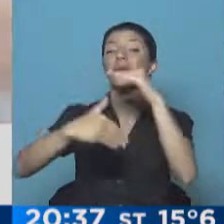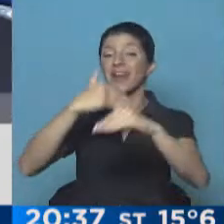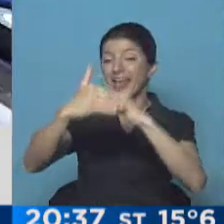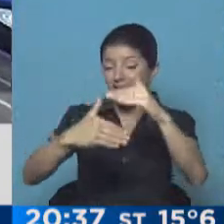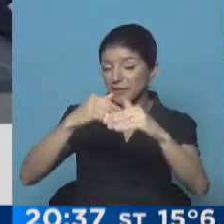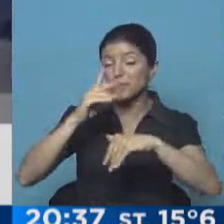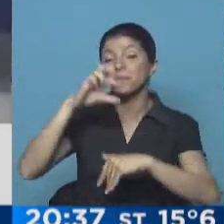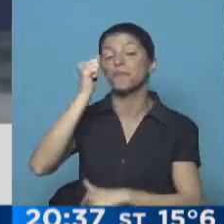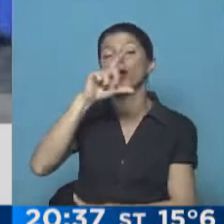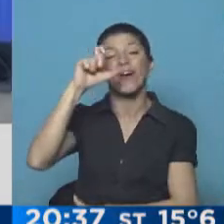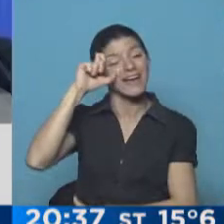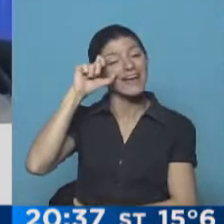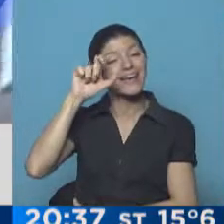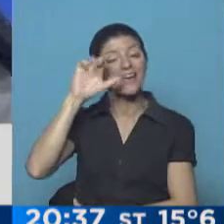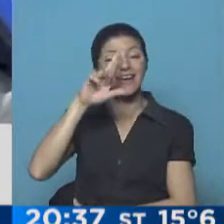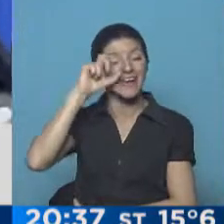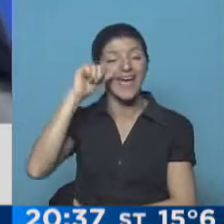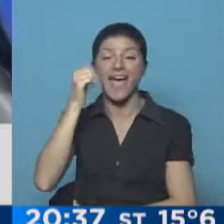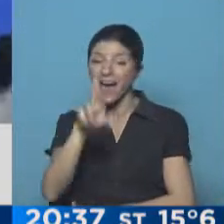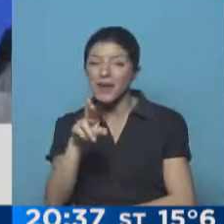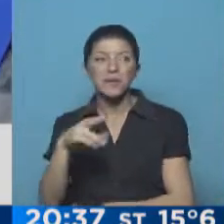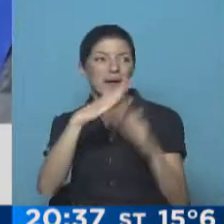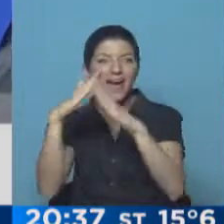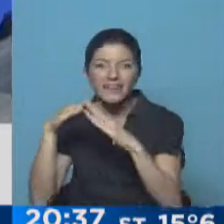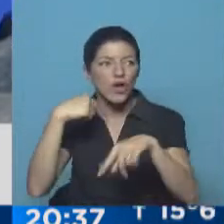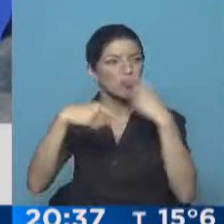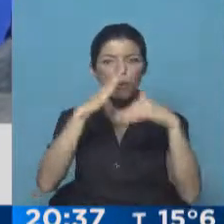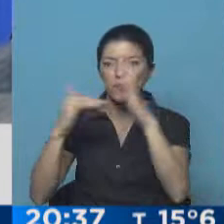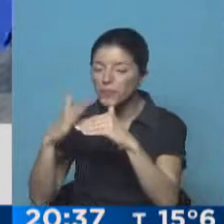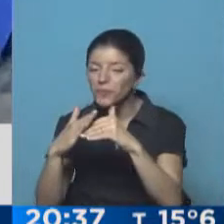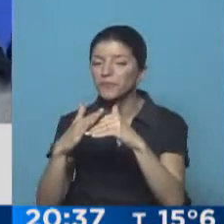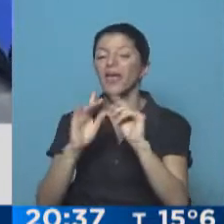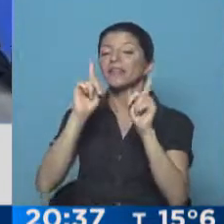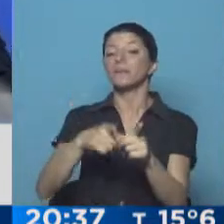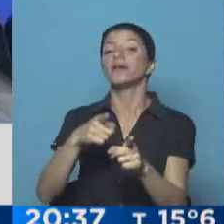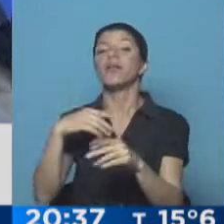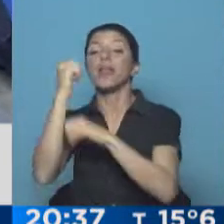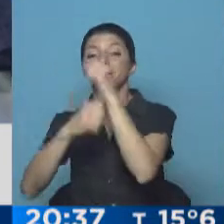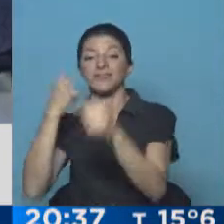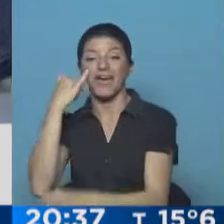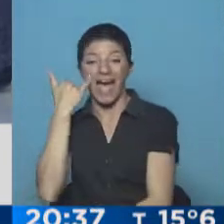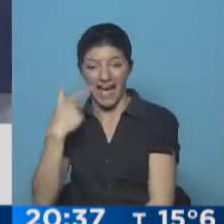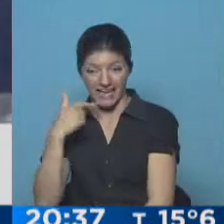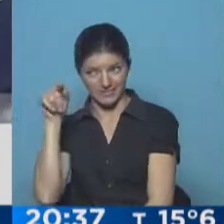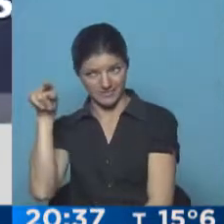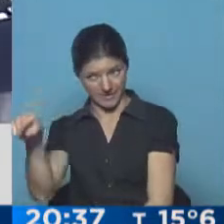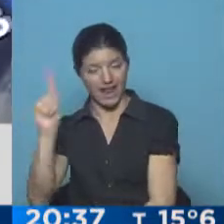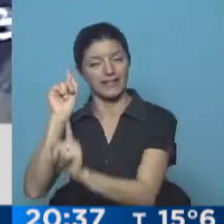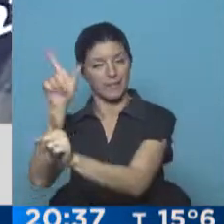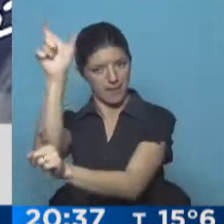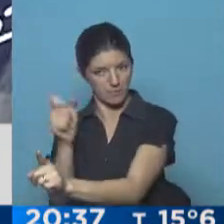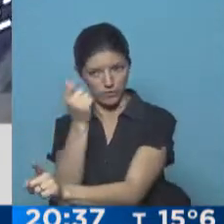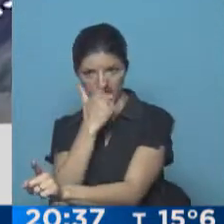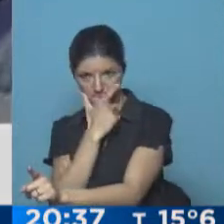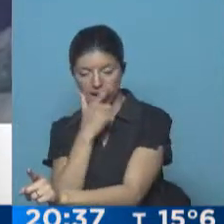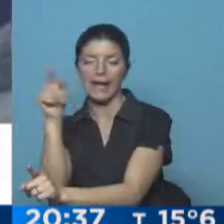los próximos 4 años. Si hemos constituido una empresa como AISA, que también el líder de la